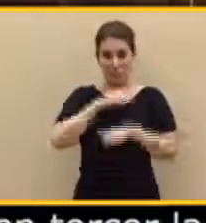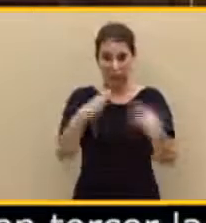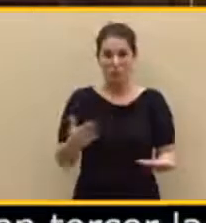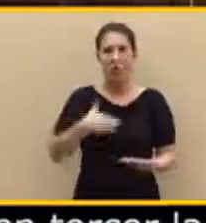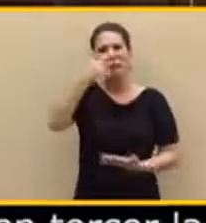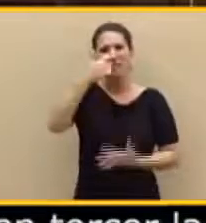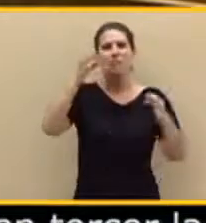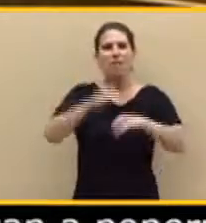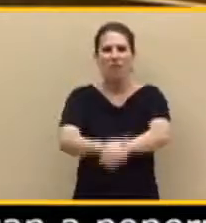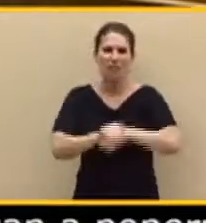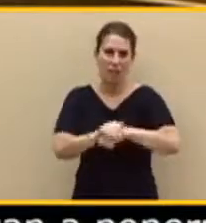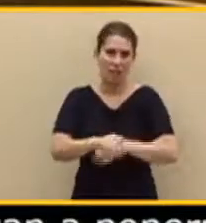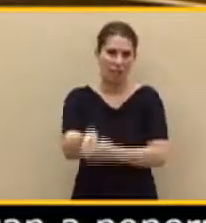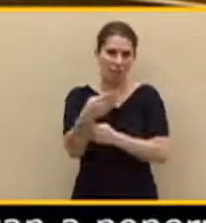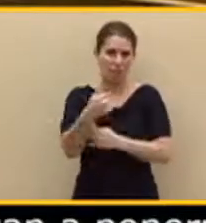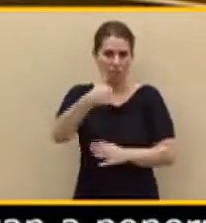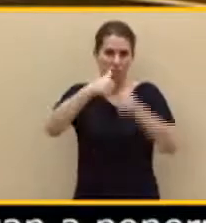señorías.